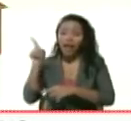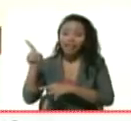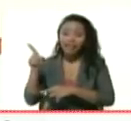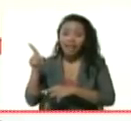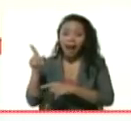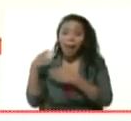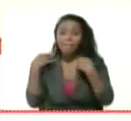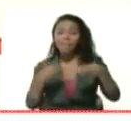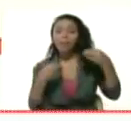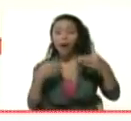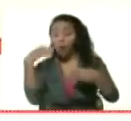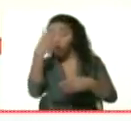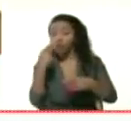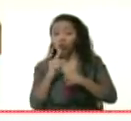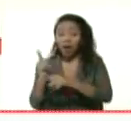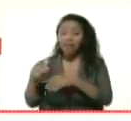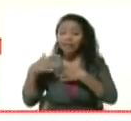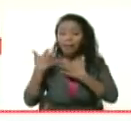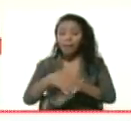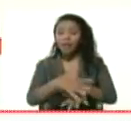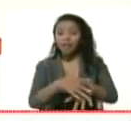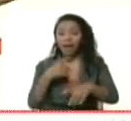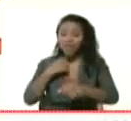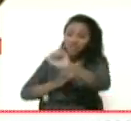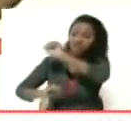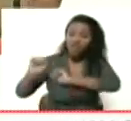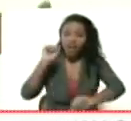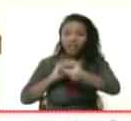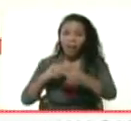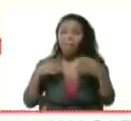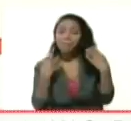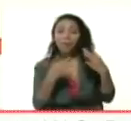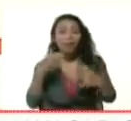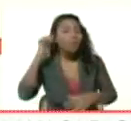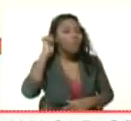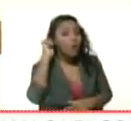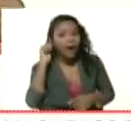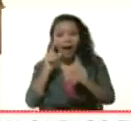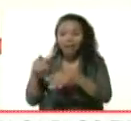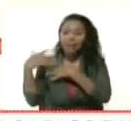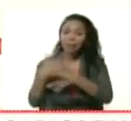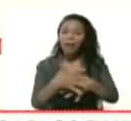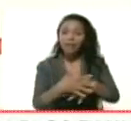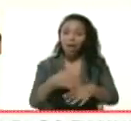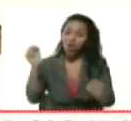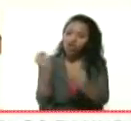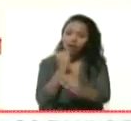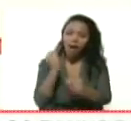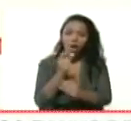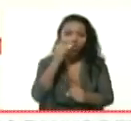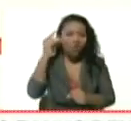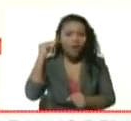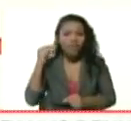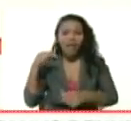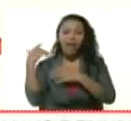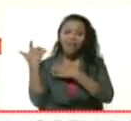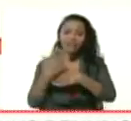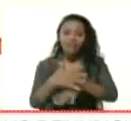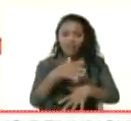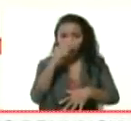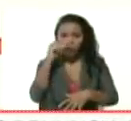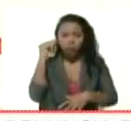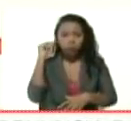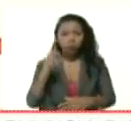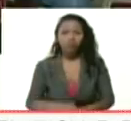de la juventud en esa marcha, en vanguardia, el papel de las mujeres en esa marcha, de los trabajadores, de las trabajadoras,